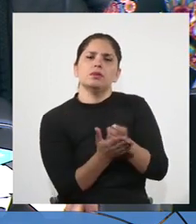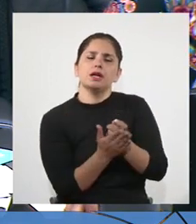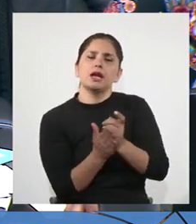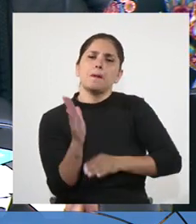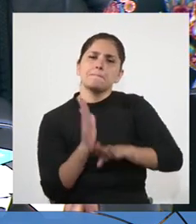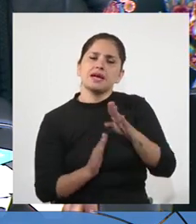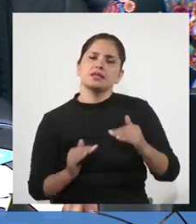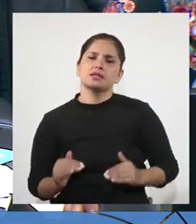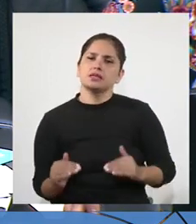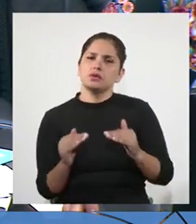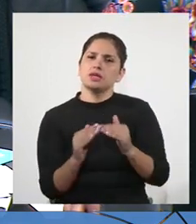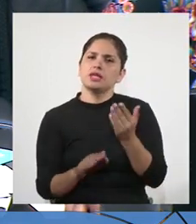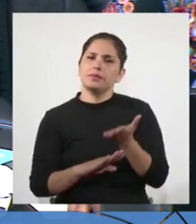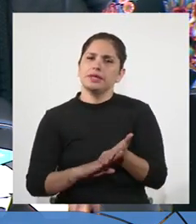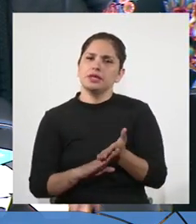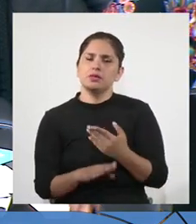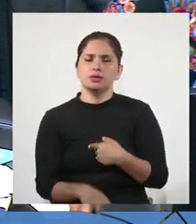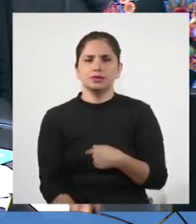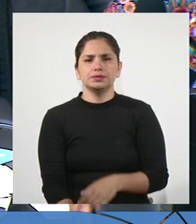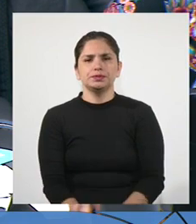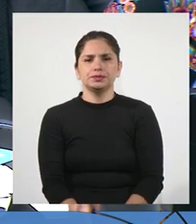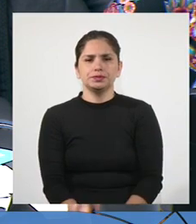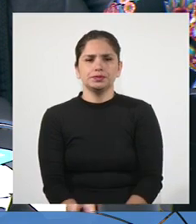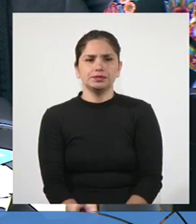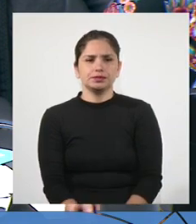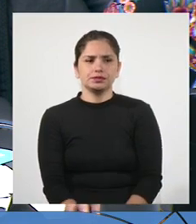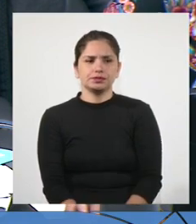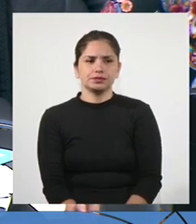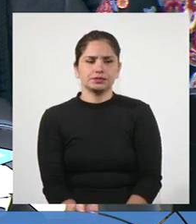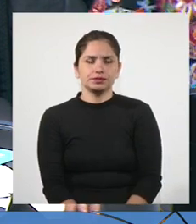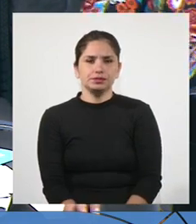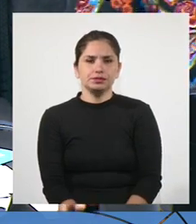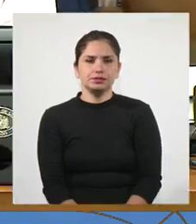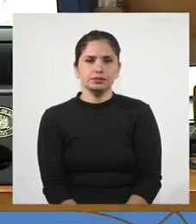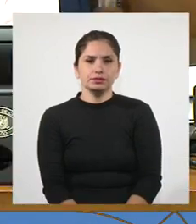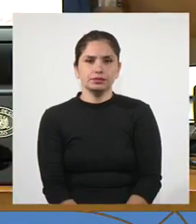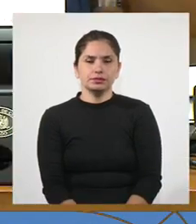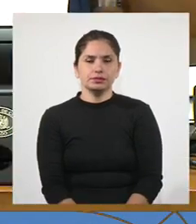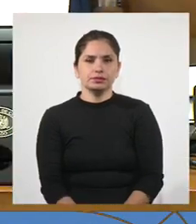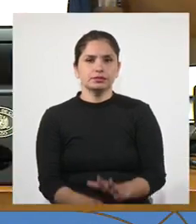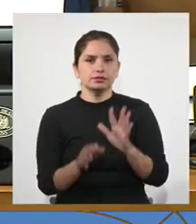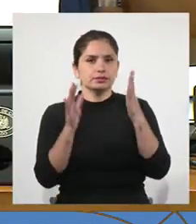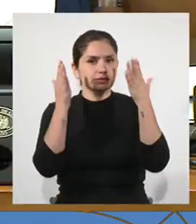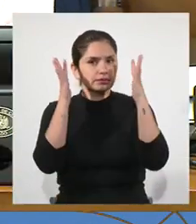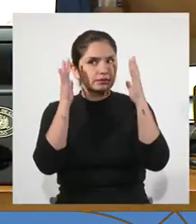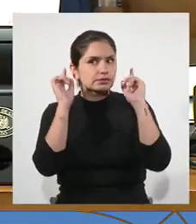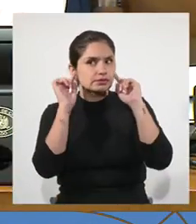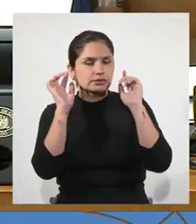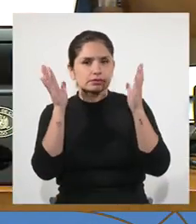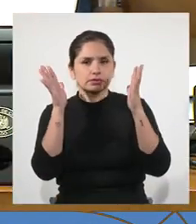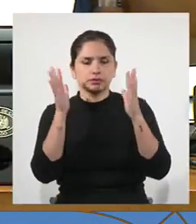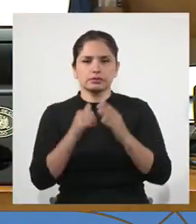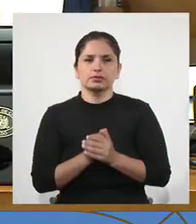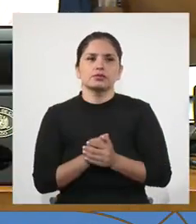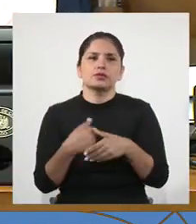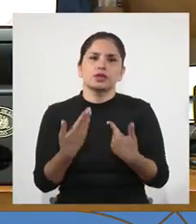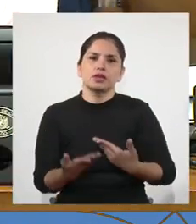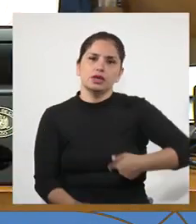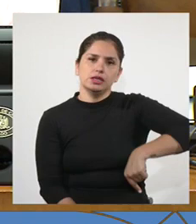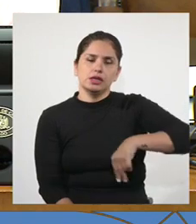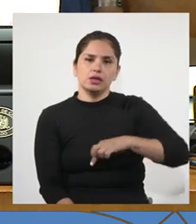Esta indicación así lo consagra. Bien, terminada la votación. Senadora Yasna